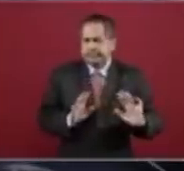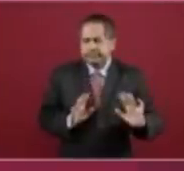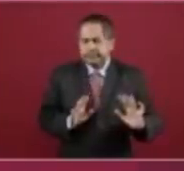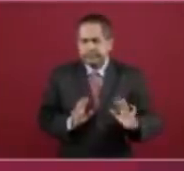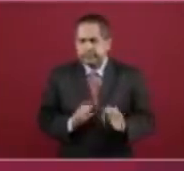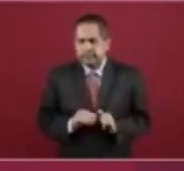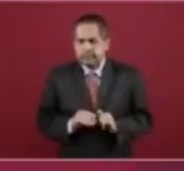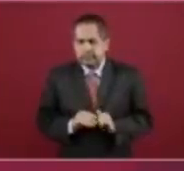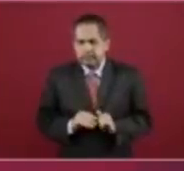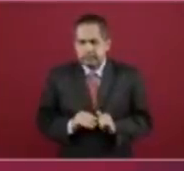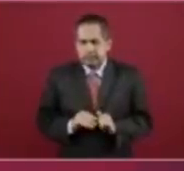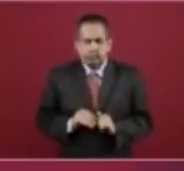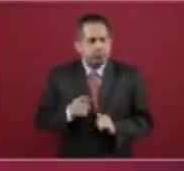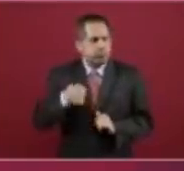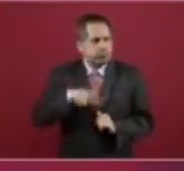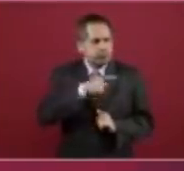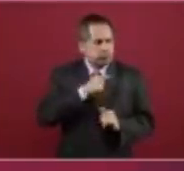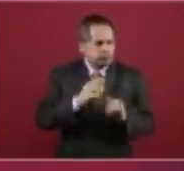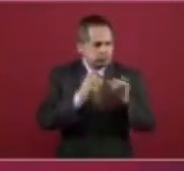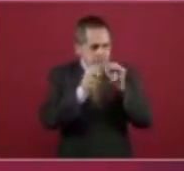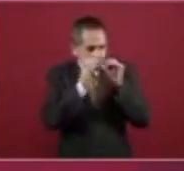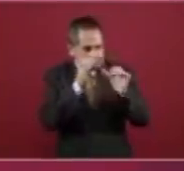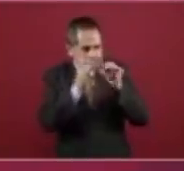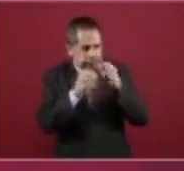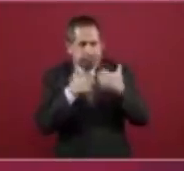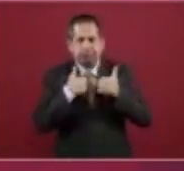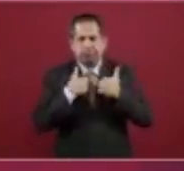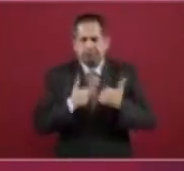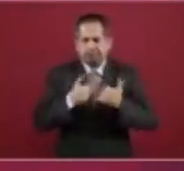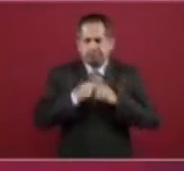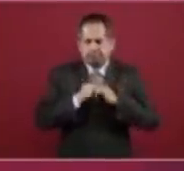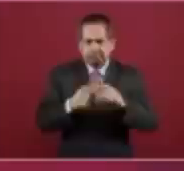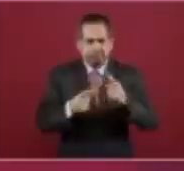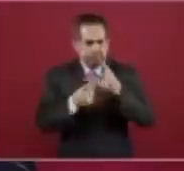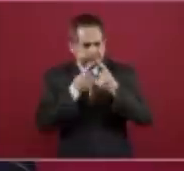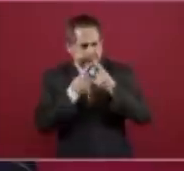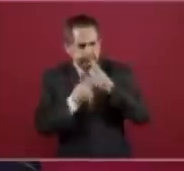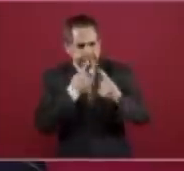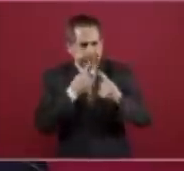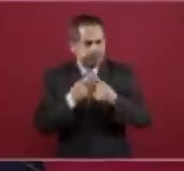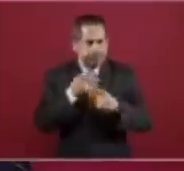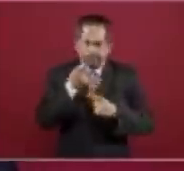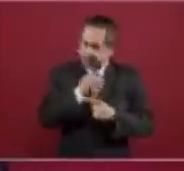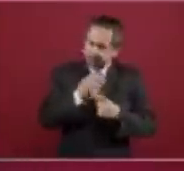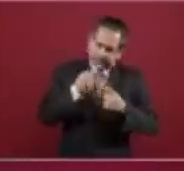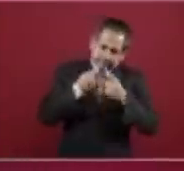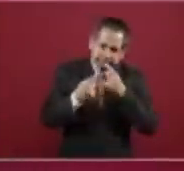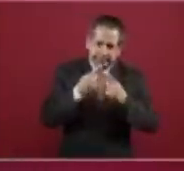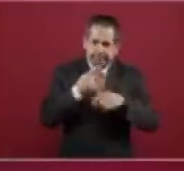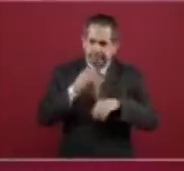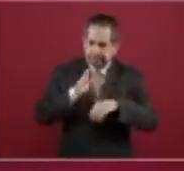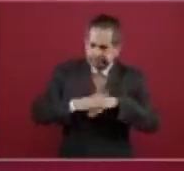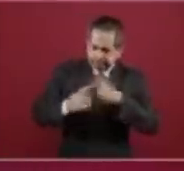que podamos entendernos, diálogo, diálogo, diálogo y más